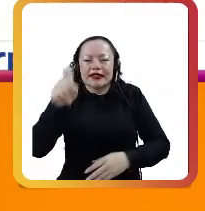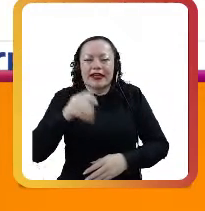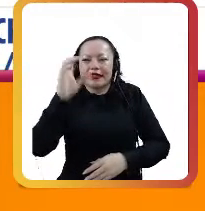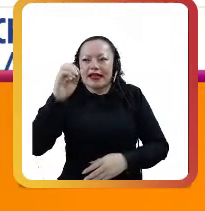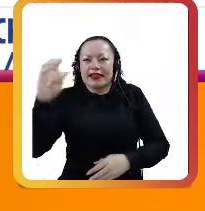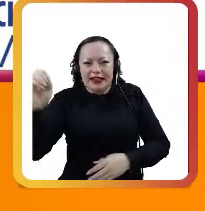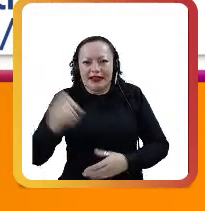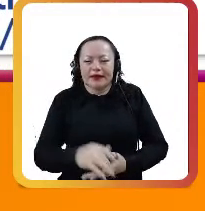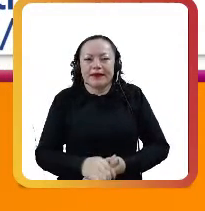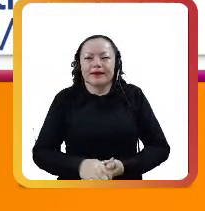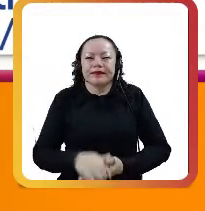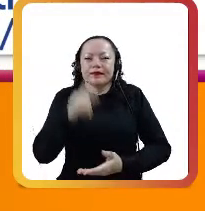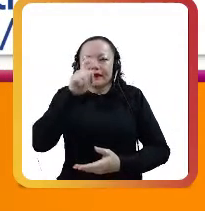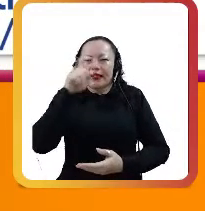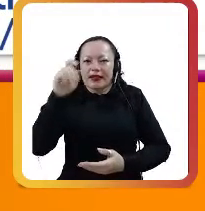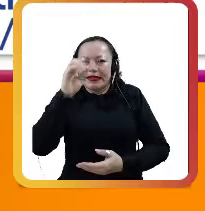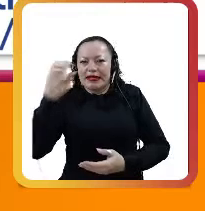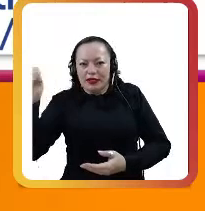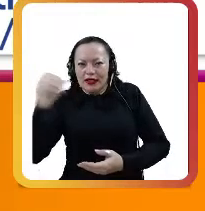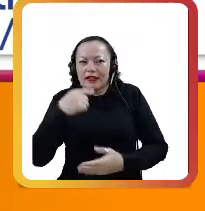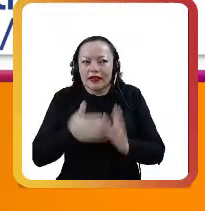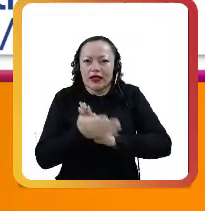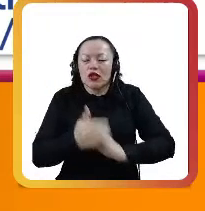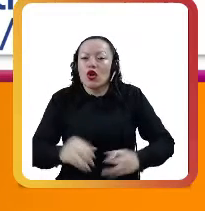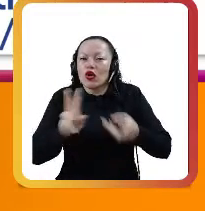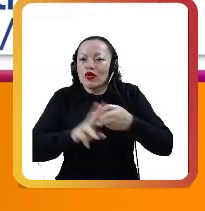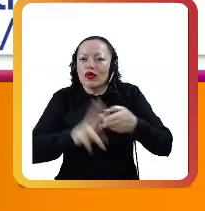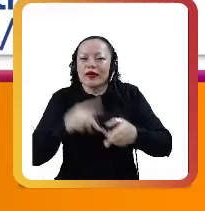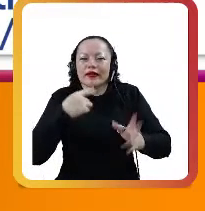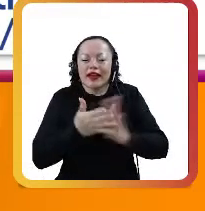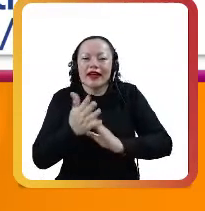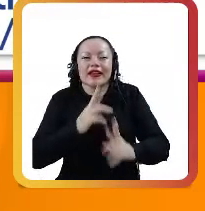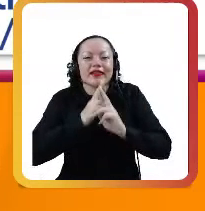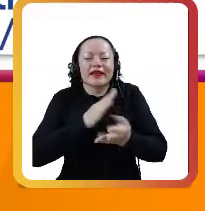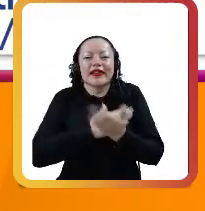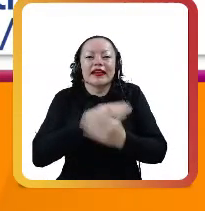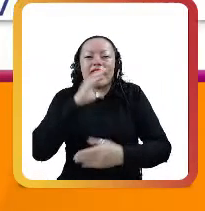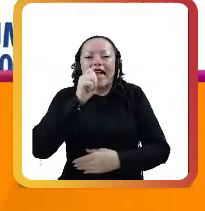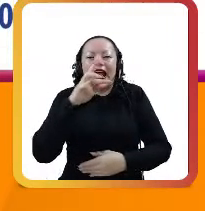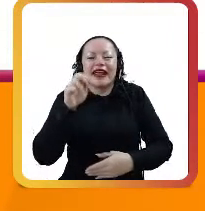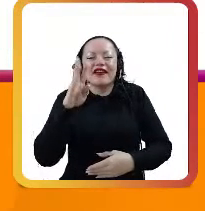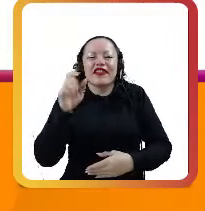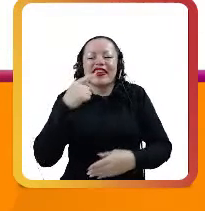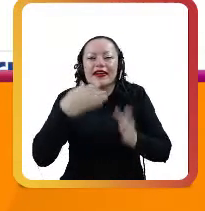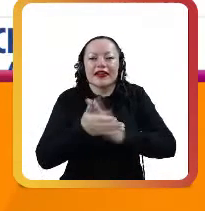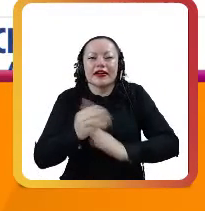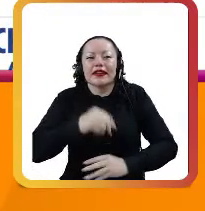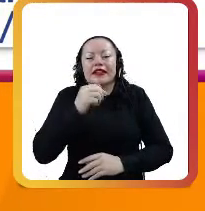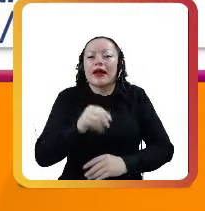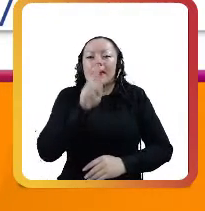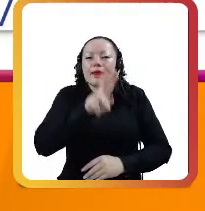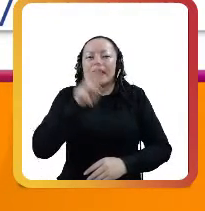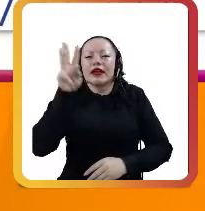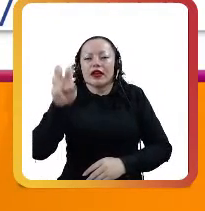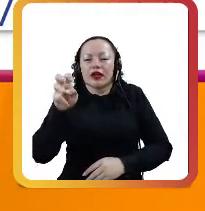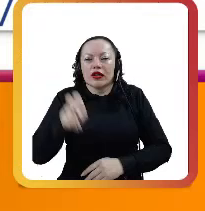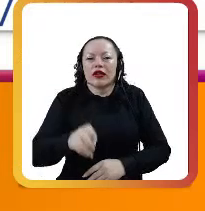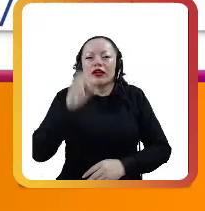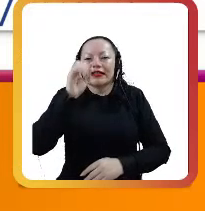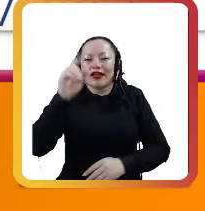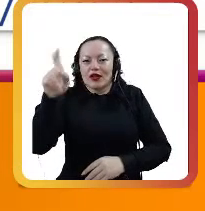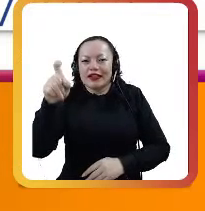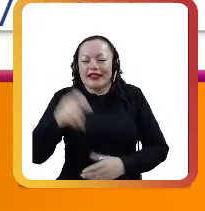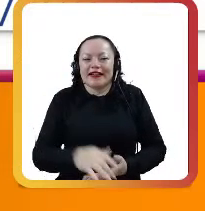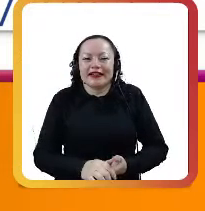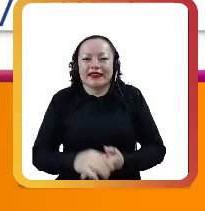6-6-0-0. 6-6-0-0 es el número de esta lotería. La Caribeña, 28-06,